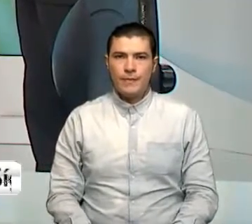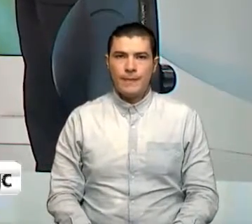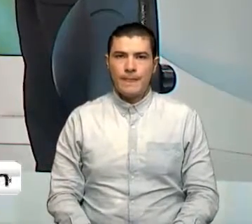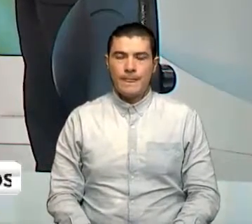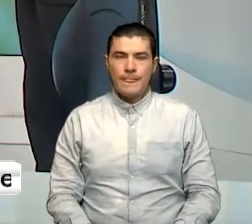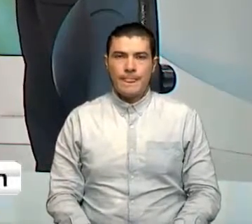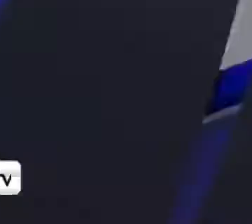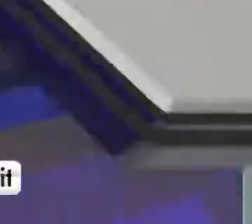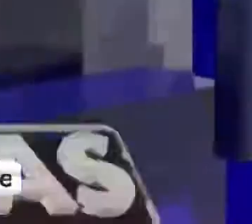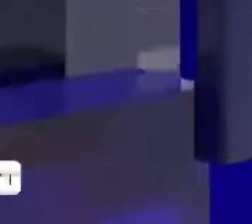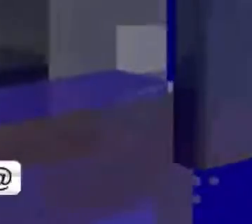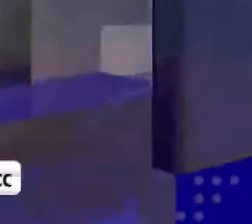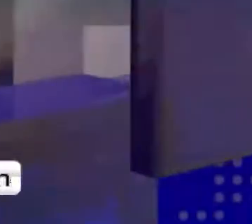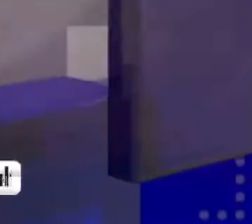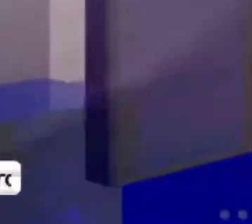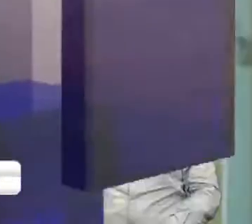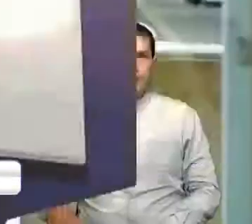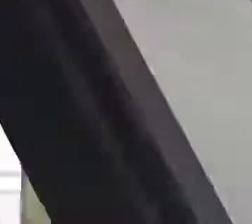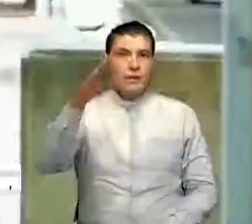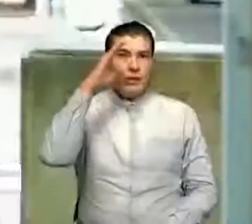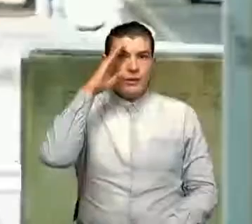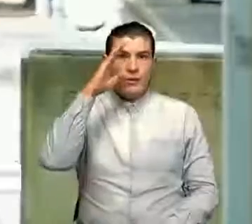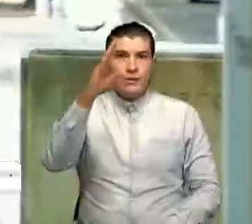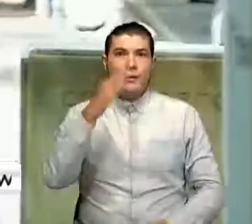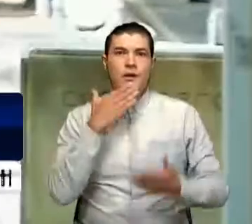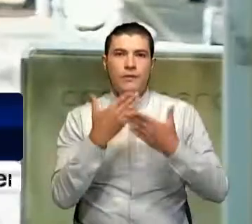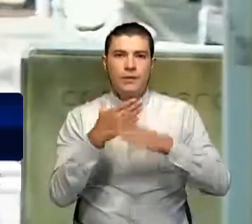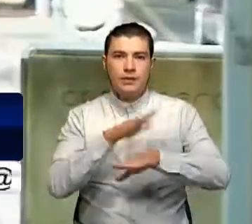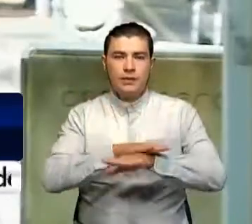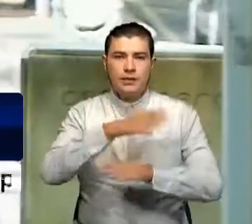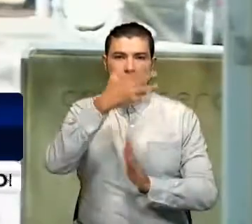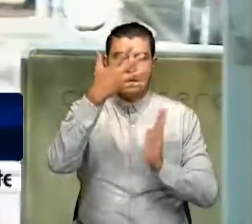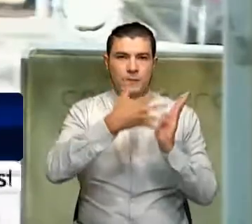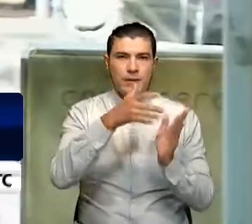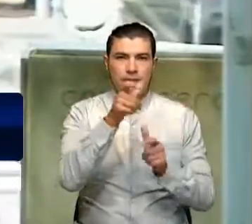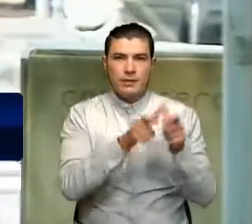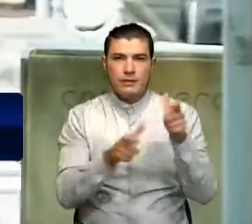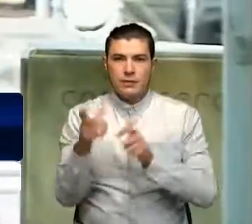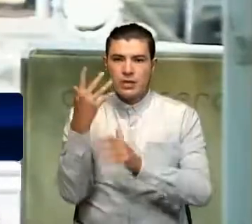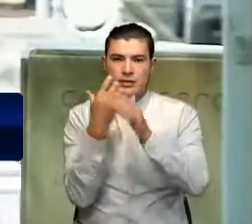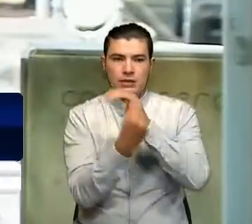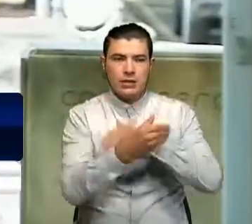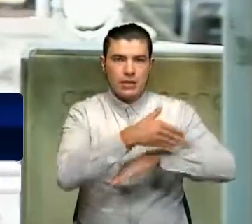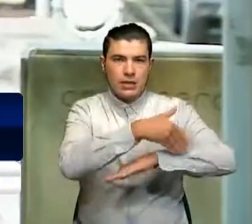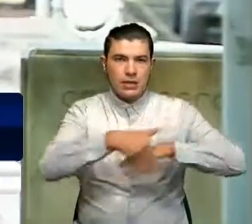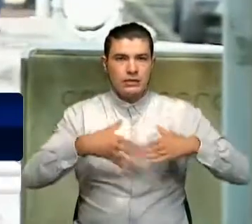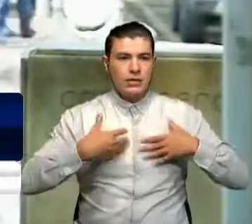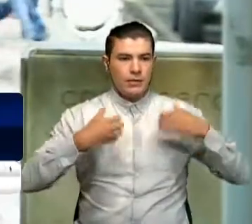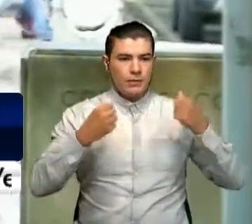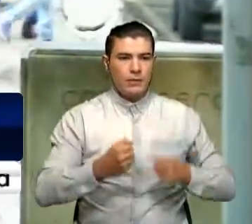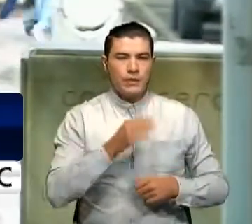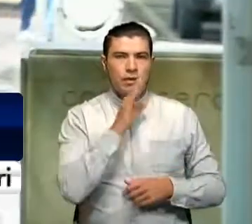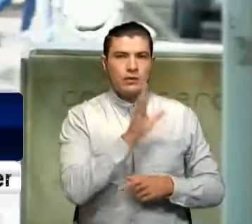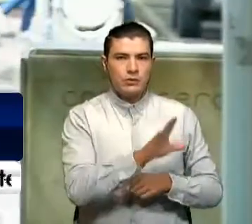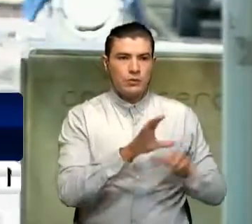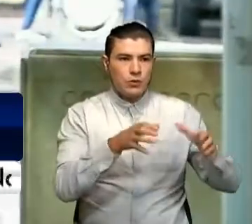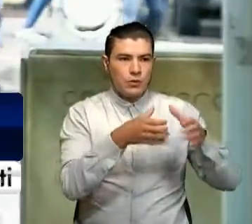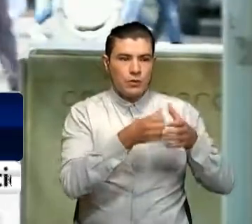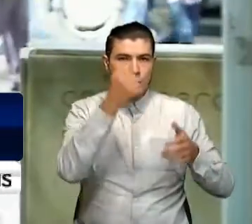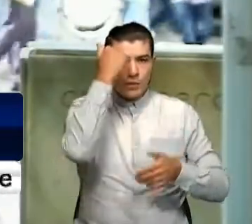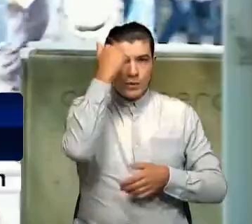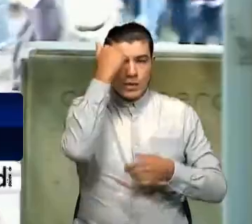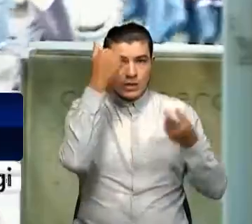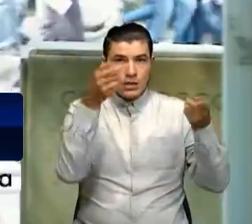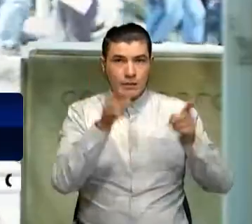hola muy buenas tardes después fueron más de 5000 personas las que salieron a las calles a marchar que pertenecen tanto al sindicato docente como a